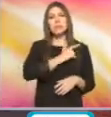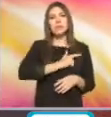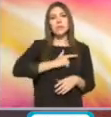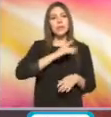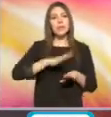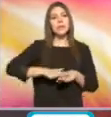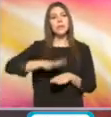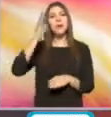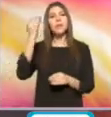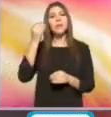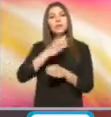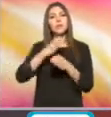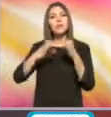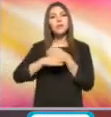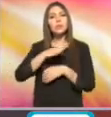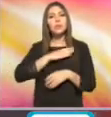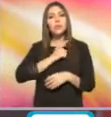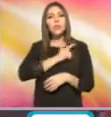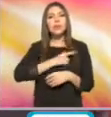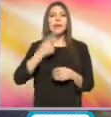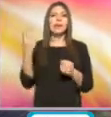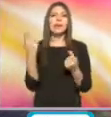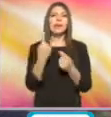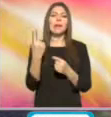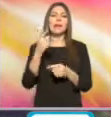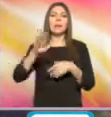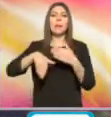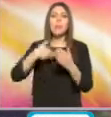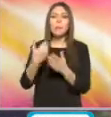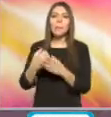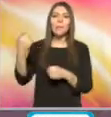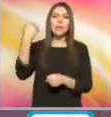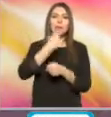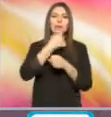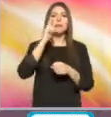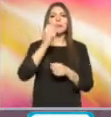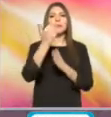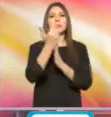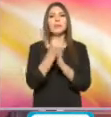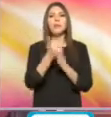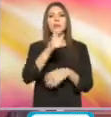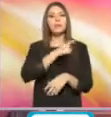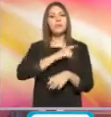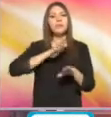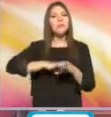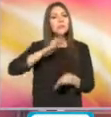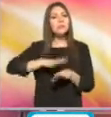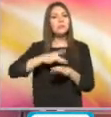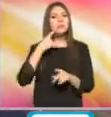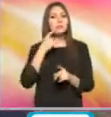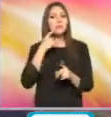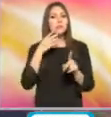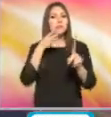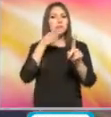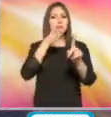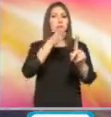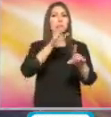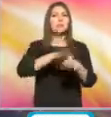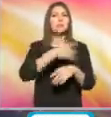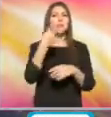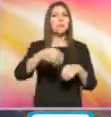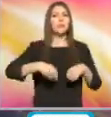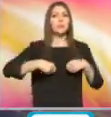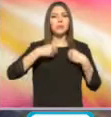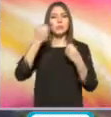que golpes, ¿no? Yo creo que hasta los mismos golpes son satisfacciones para uno, Son lo que ¿no? te da para seguir adelante, ¿no? Exactamente, ¿no? Dicen que en la vida cada golpe te